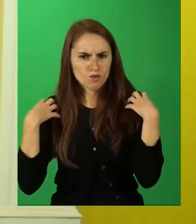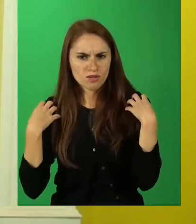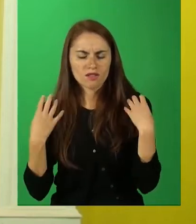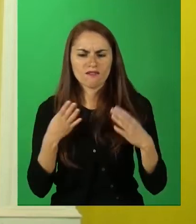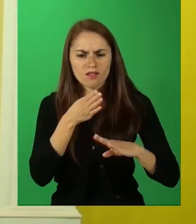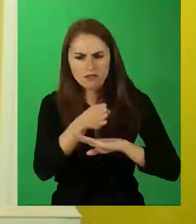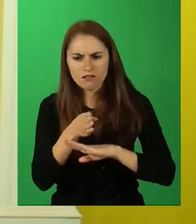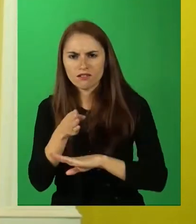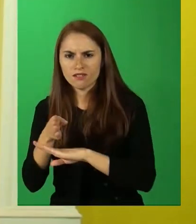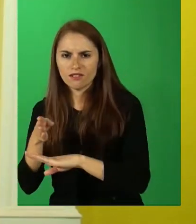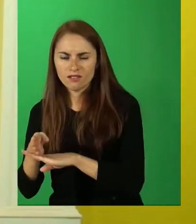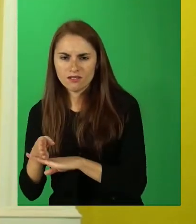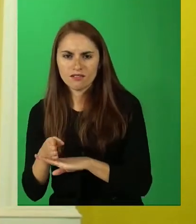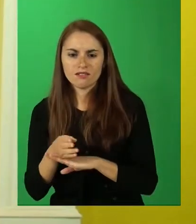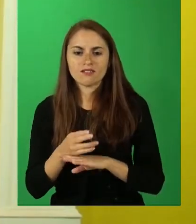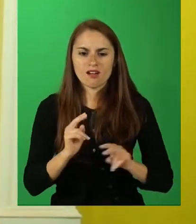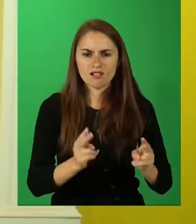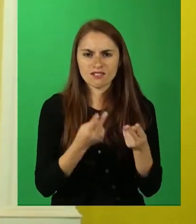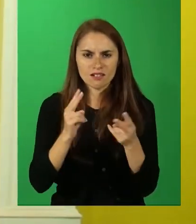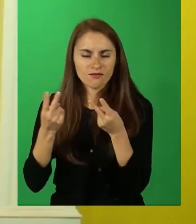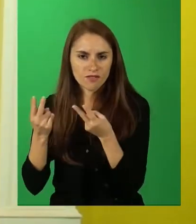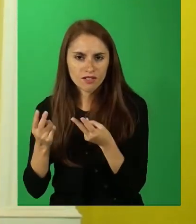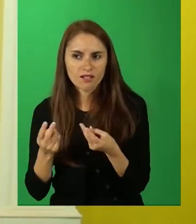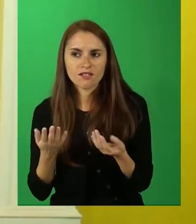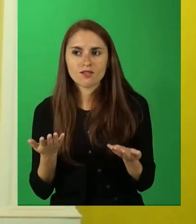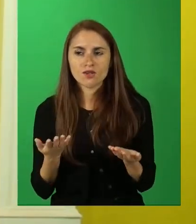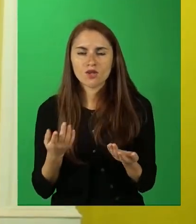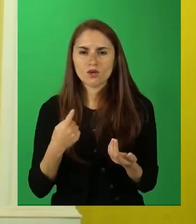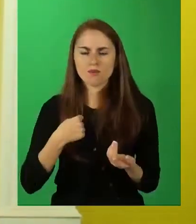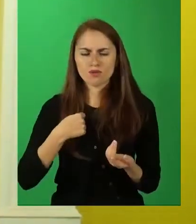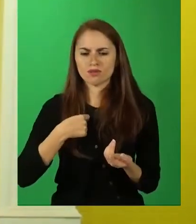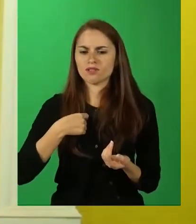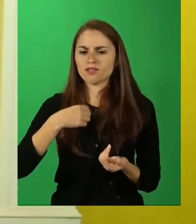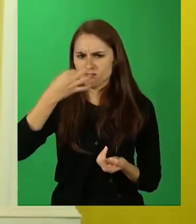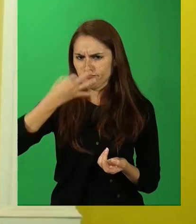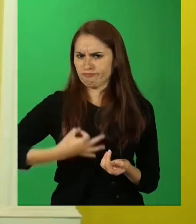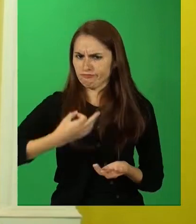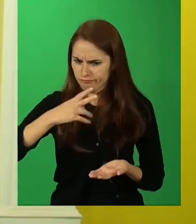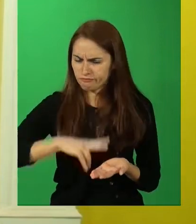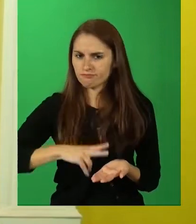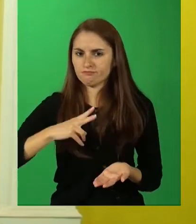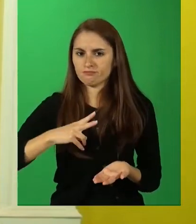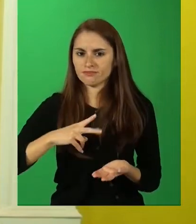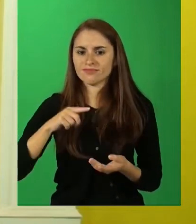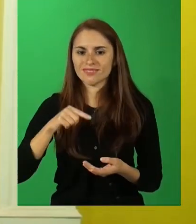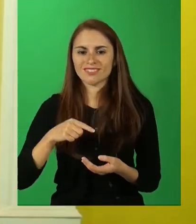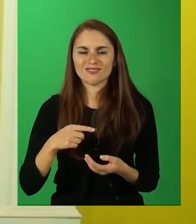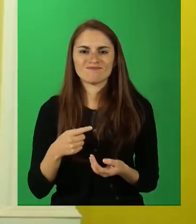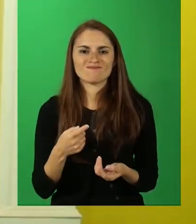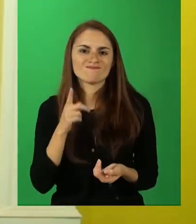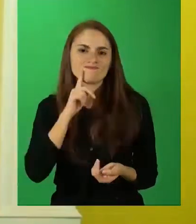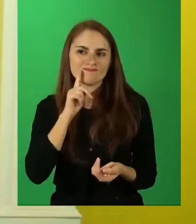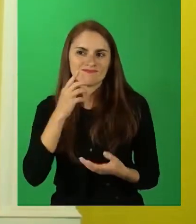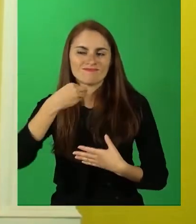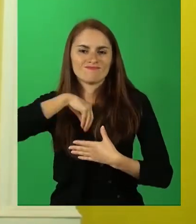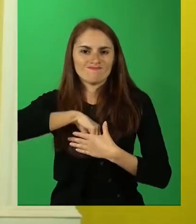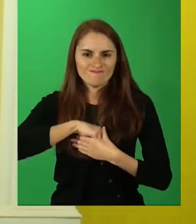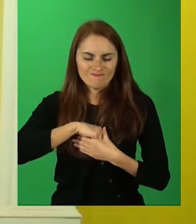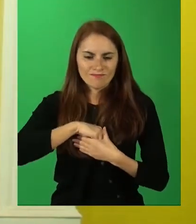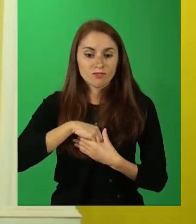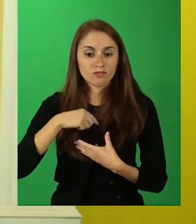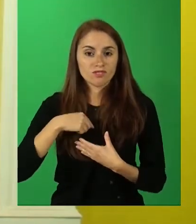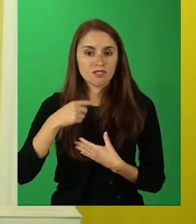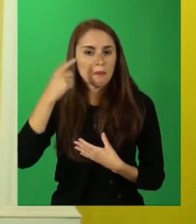el mundo, que ellos van a ir porque tienen la verdad, eso no ha desaparecido. Y los hace creer que